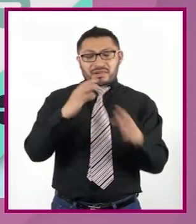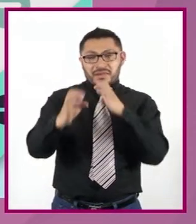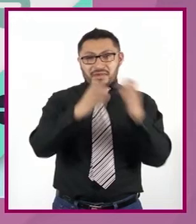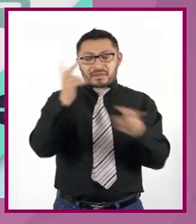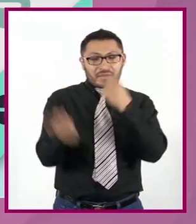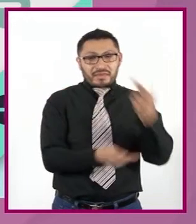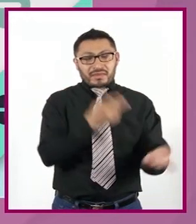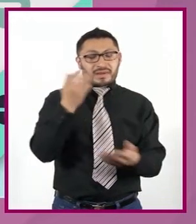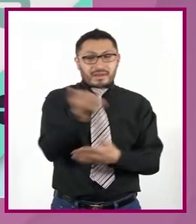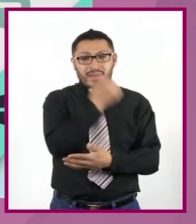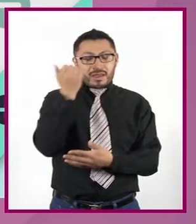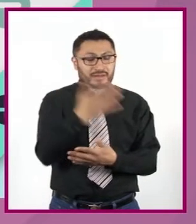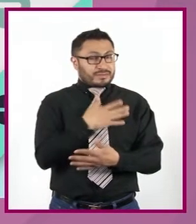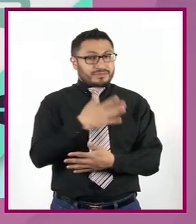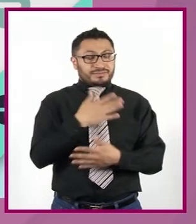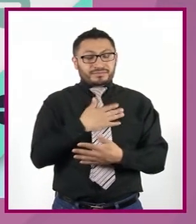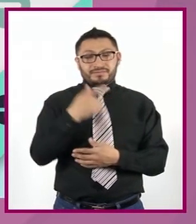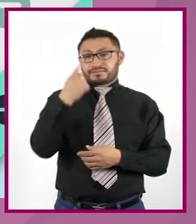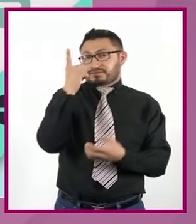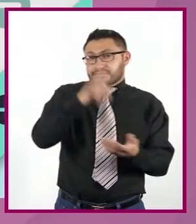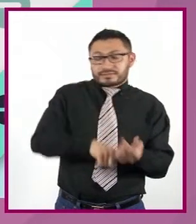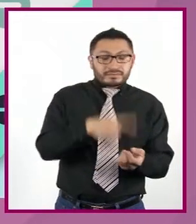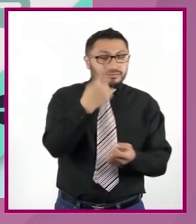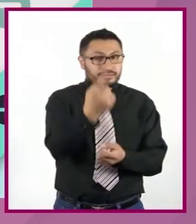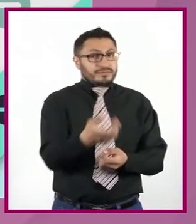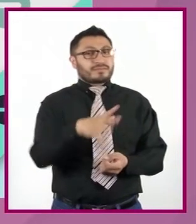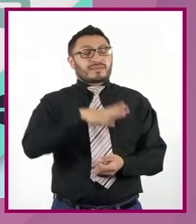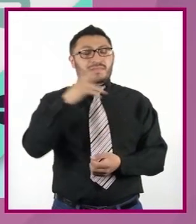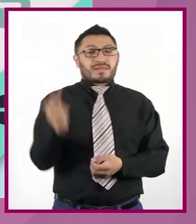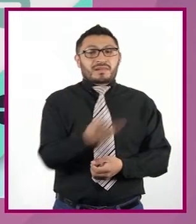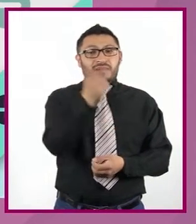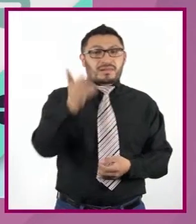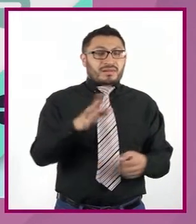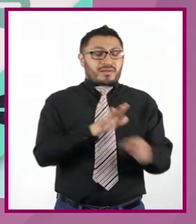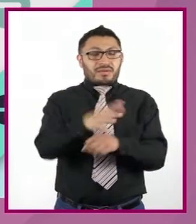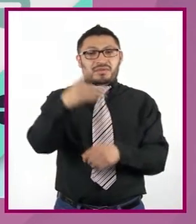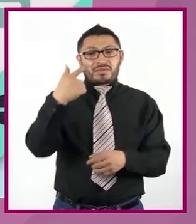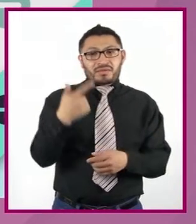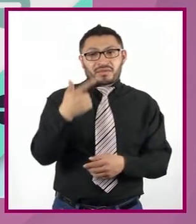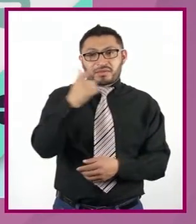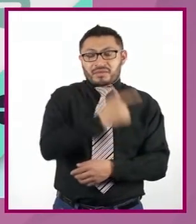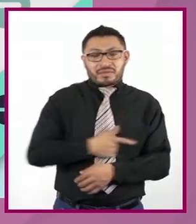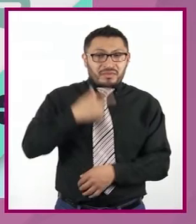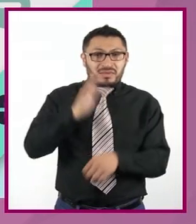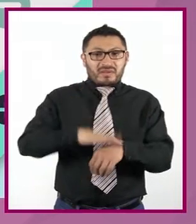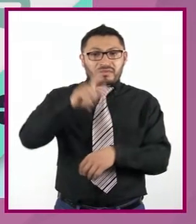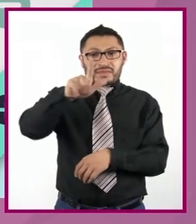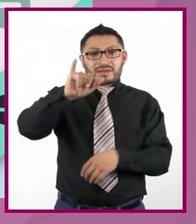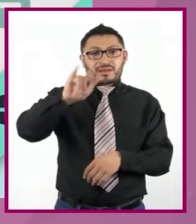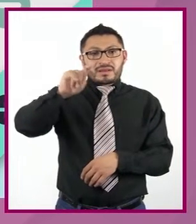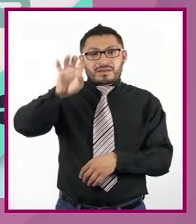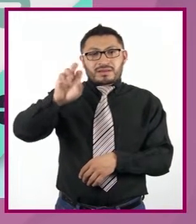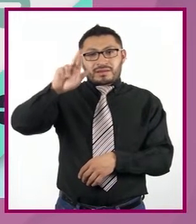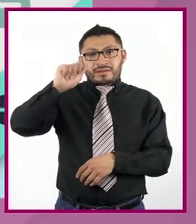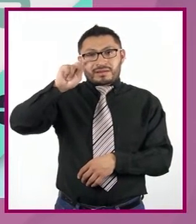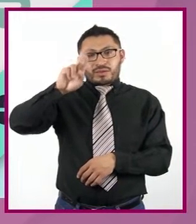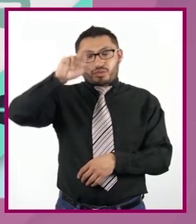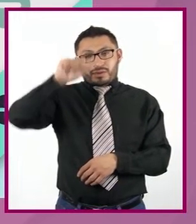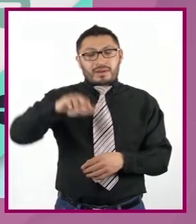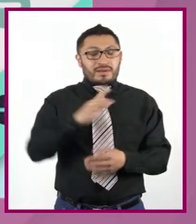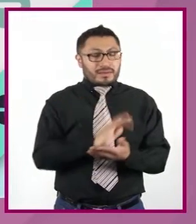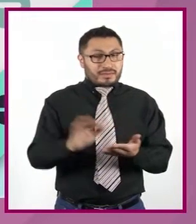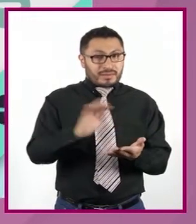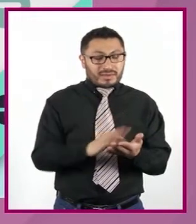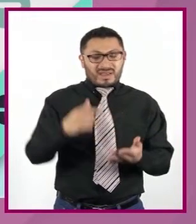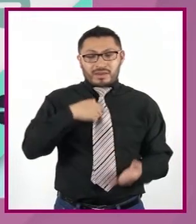mis alumnas y alumnos. En una de ellas pregunté sobre qué género literario les gustaba leer. Entrevisté a